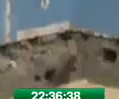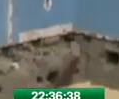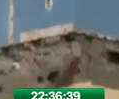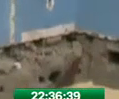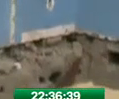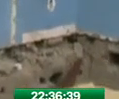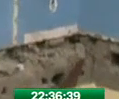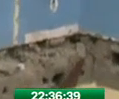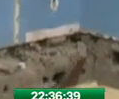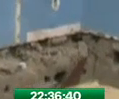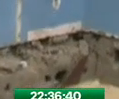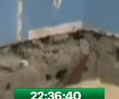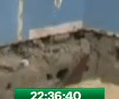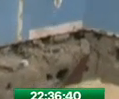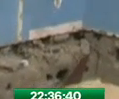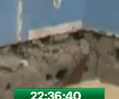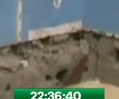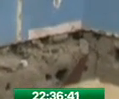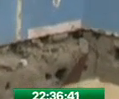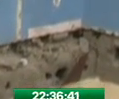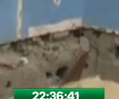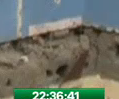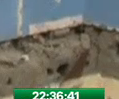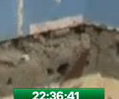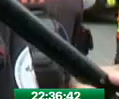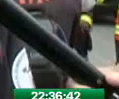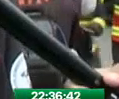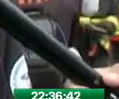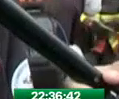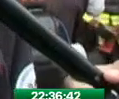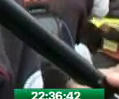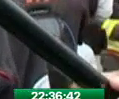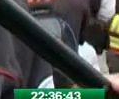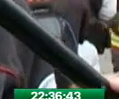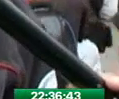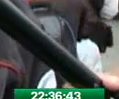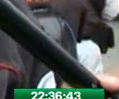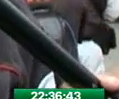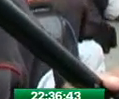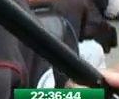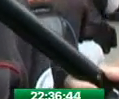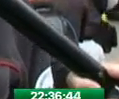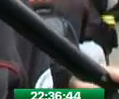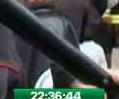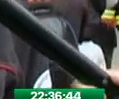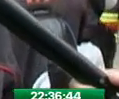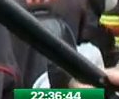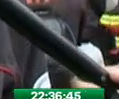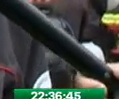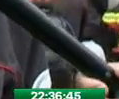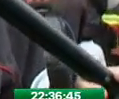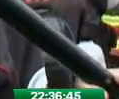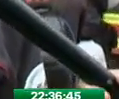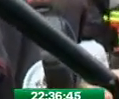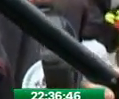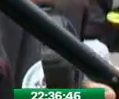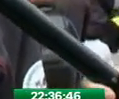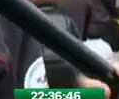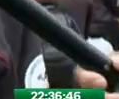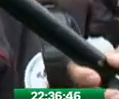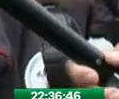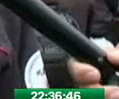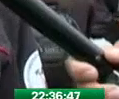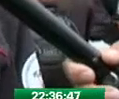falta de mantenimiento ya que se encontraba abandonada. Sí, efectivamente, esta casa, según informaron, es una casa abandonada